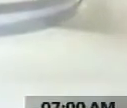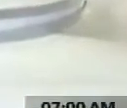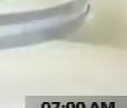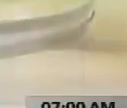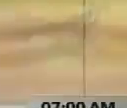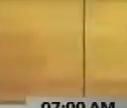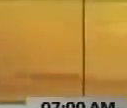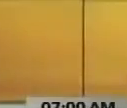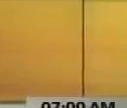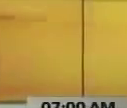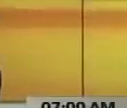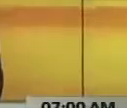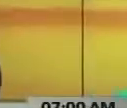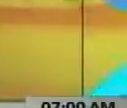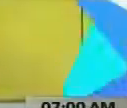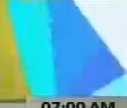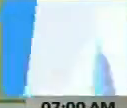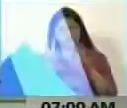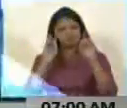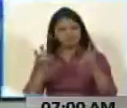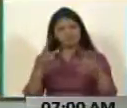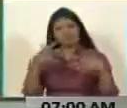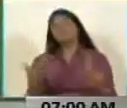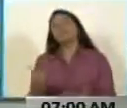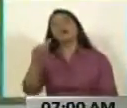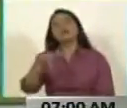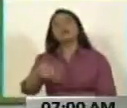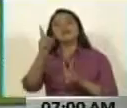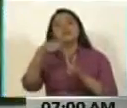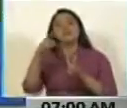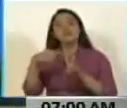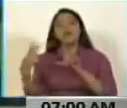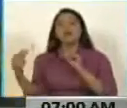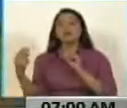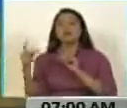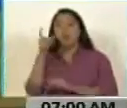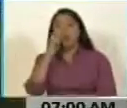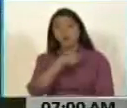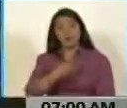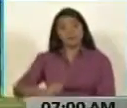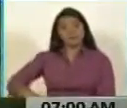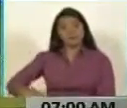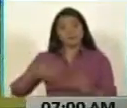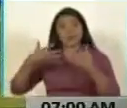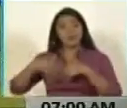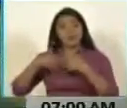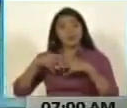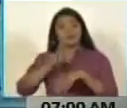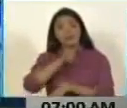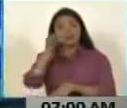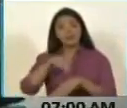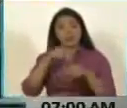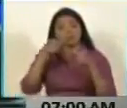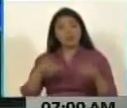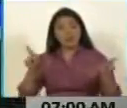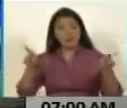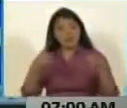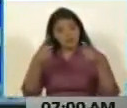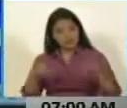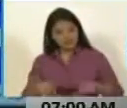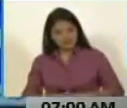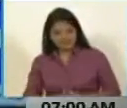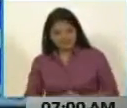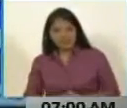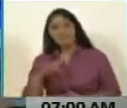Seguimos marcando La Pauta de Hoy a través de Venezolana de Televisión. Conversamos ya con José Gómez, que es presidente de la Compañía Nacional de Música. José,